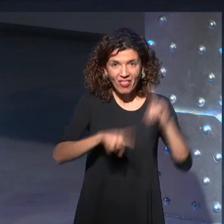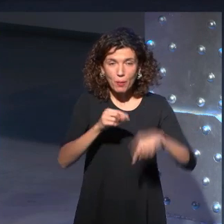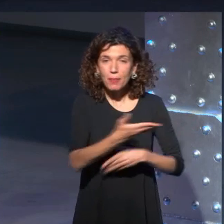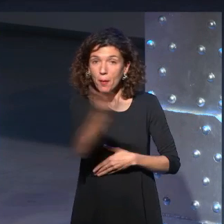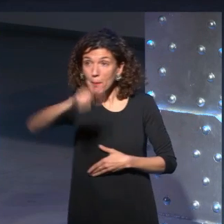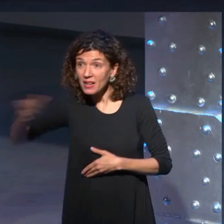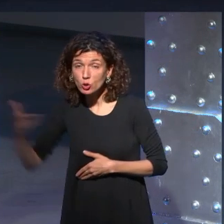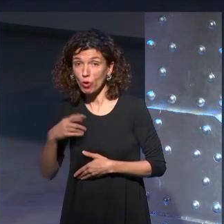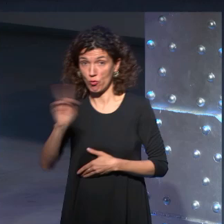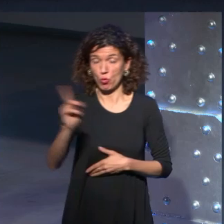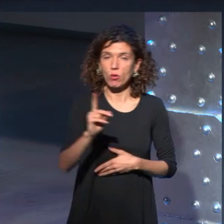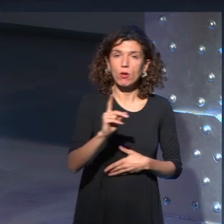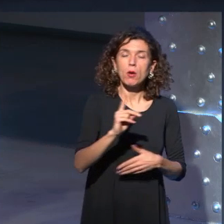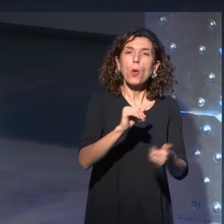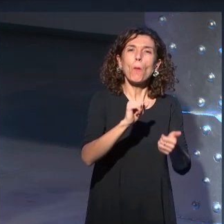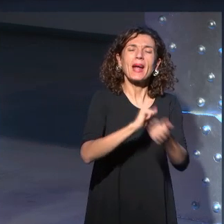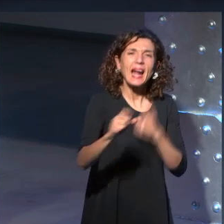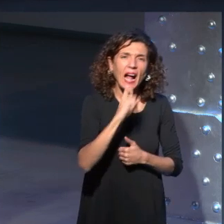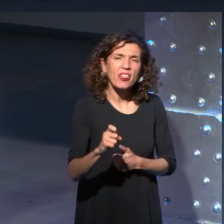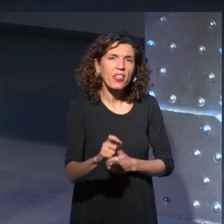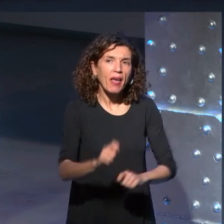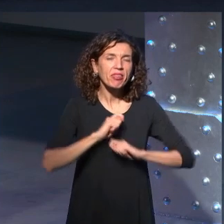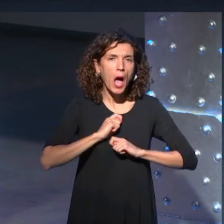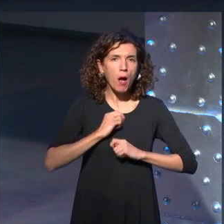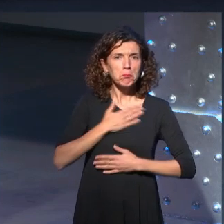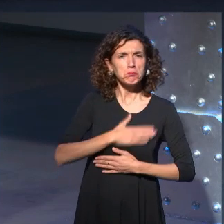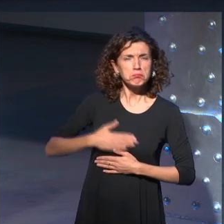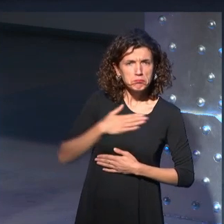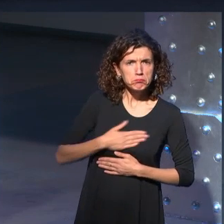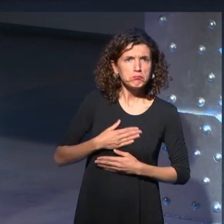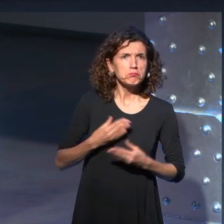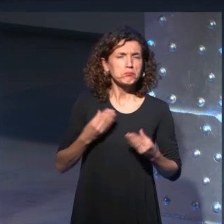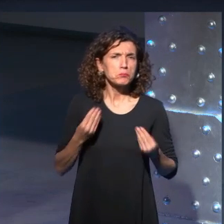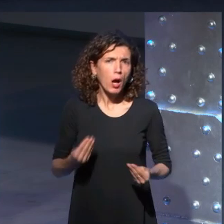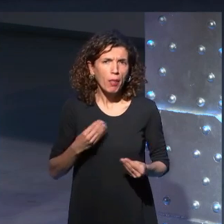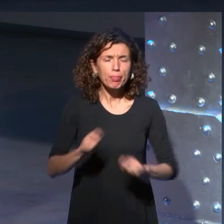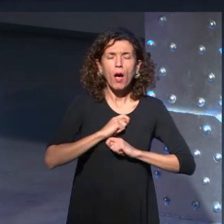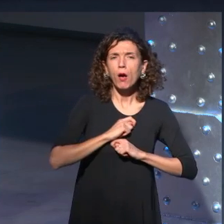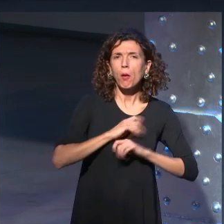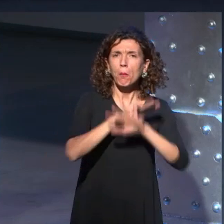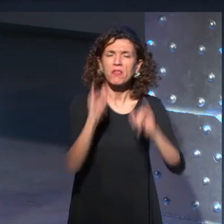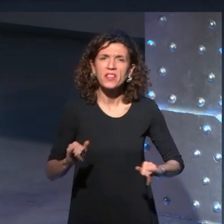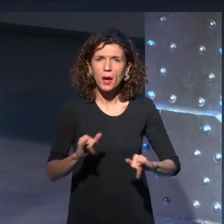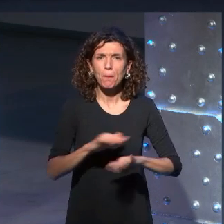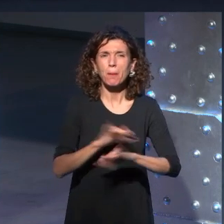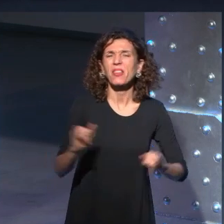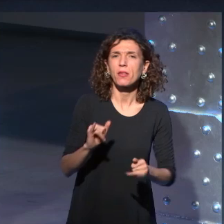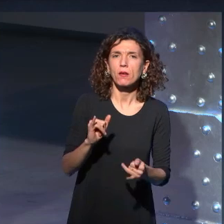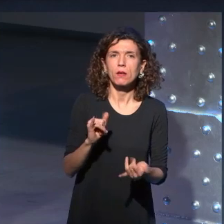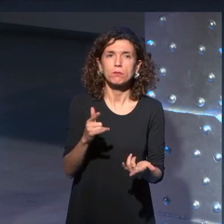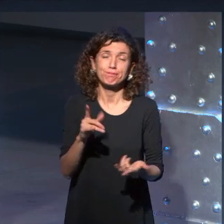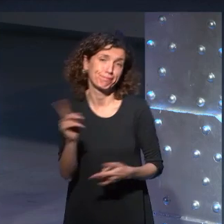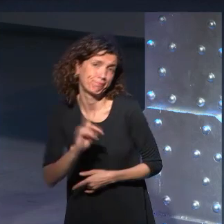que la venganza no termina por satisfacer ninguna de tus cuitas. Exacto. No rezarse del